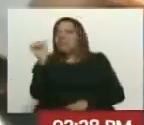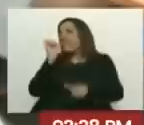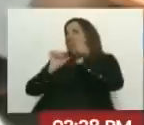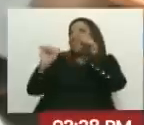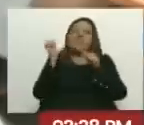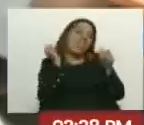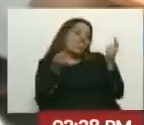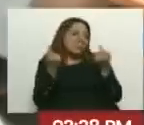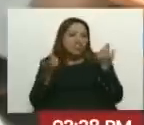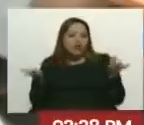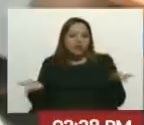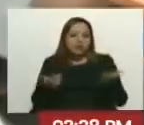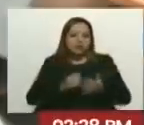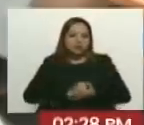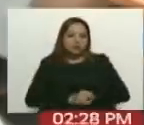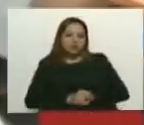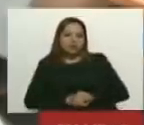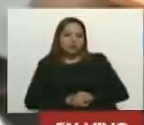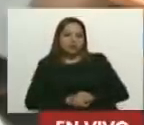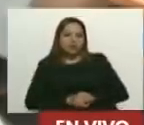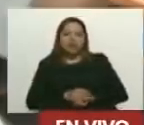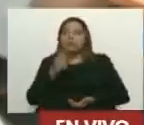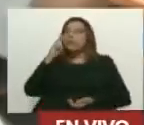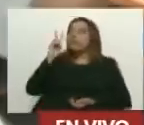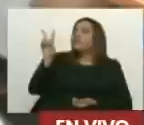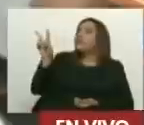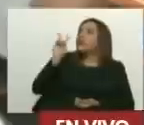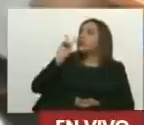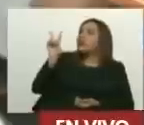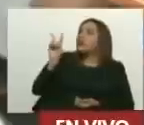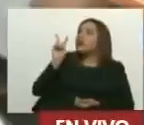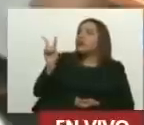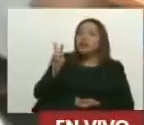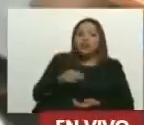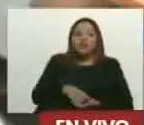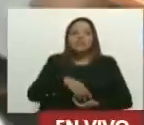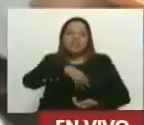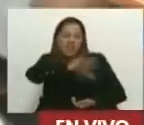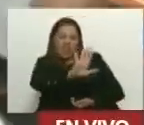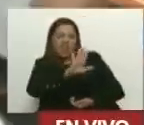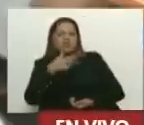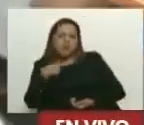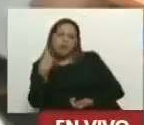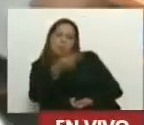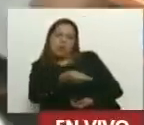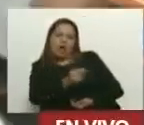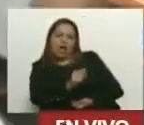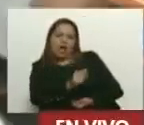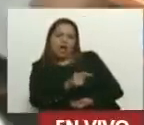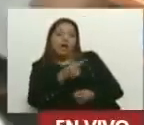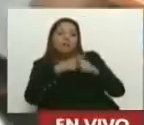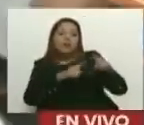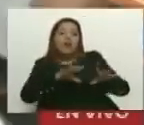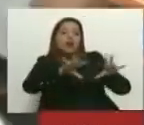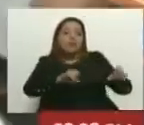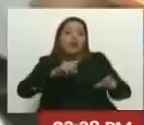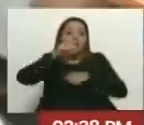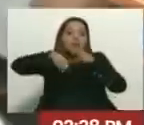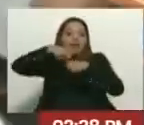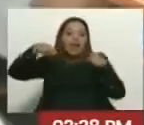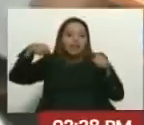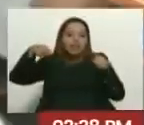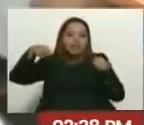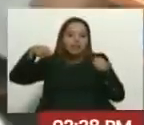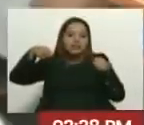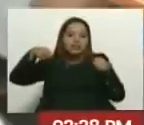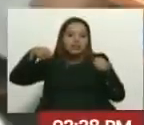bebiendo. Te me quedaba viendo. Queremos hacer una cosa, chico, yo te voy a dar. Pero para comprar un mecate.